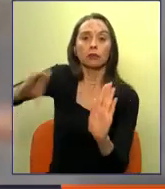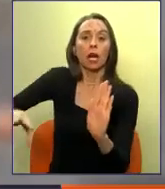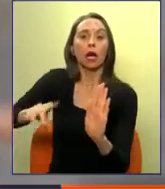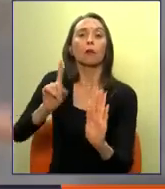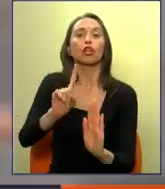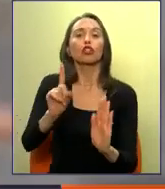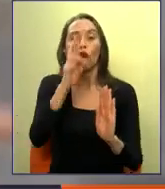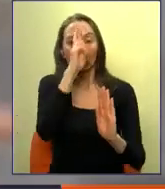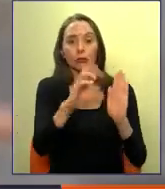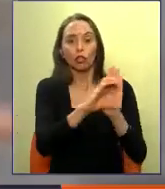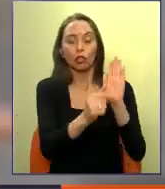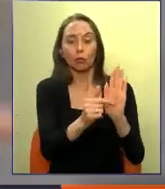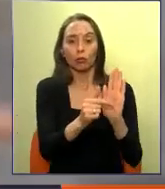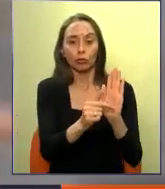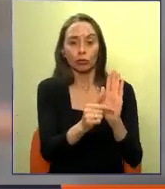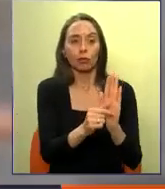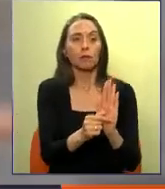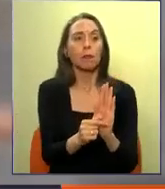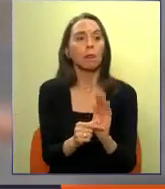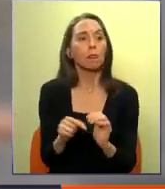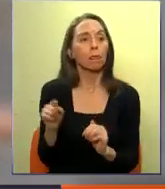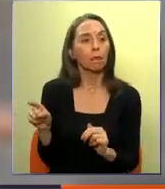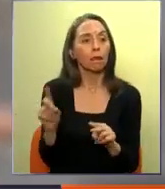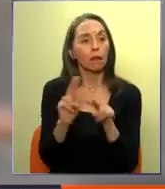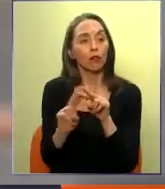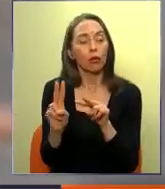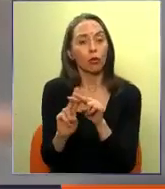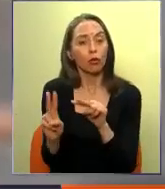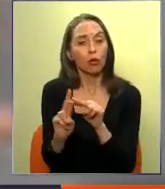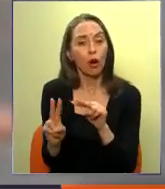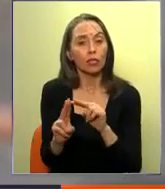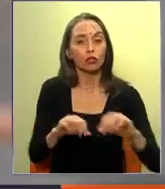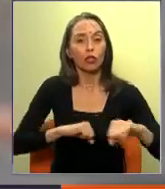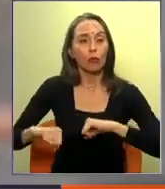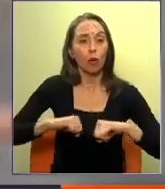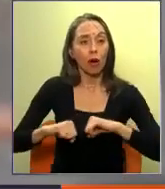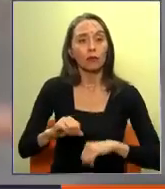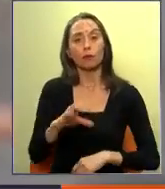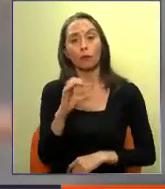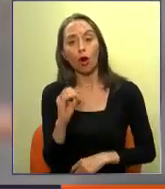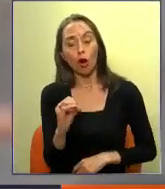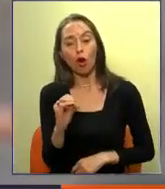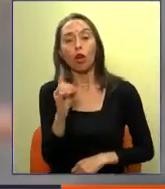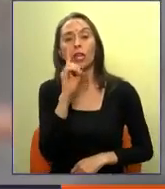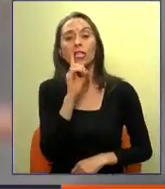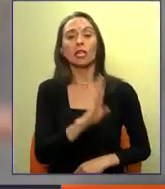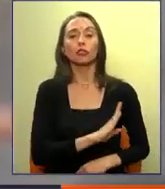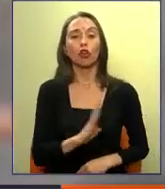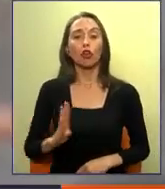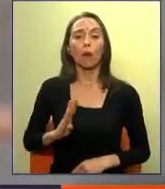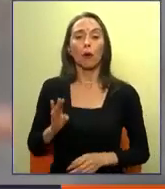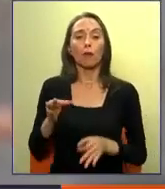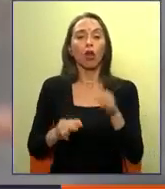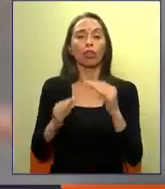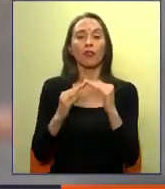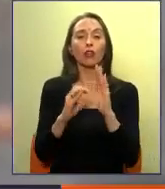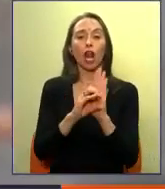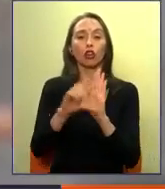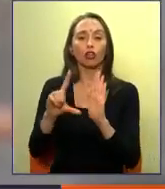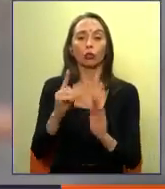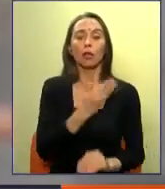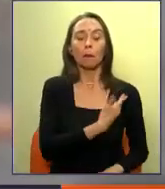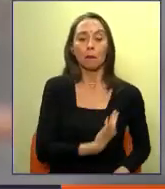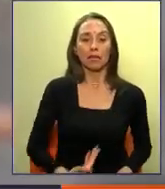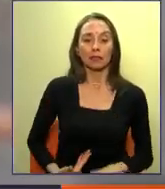sido blandida de una manera muy activista. O una integración del Tribunal Constitucional chileno donde el presidente nomina